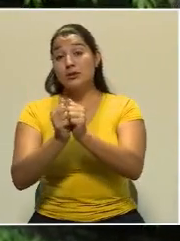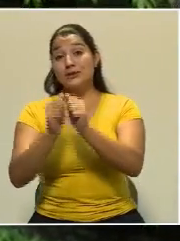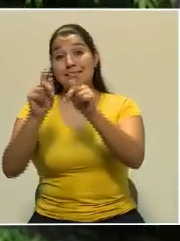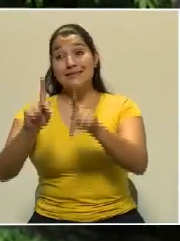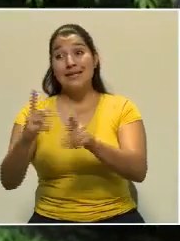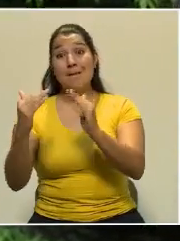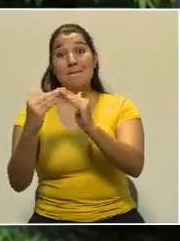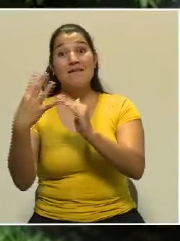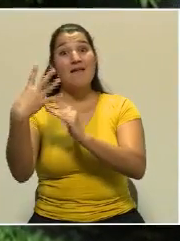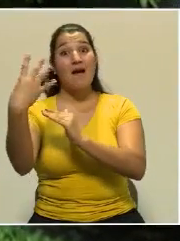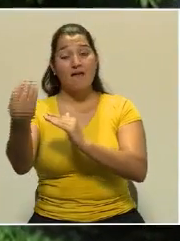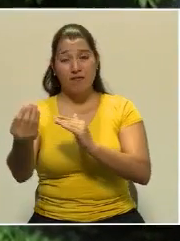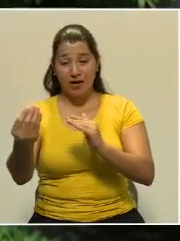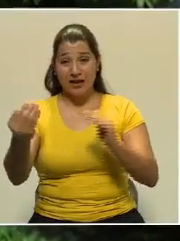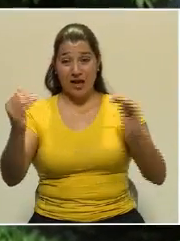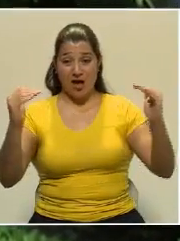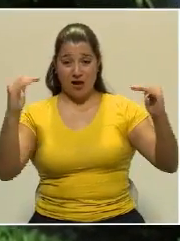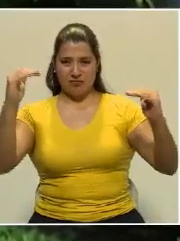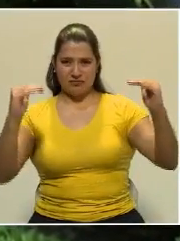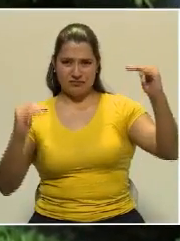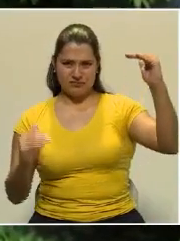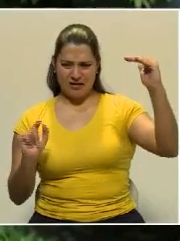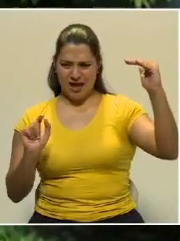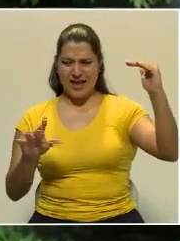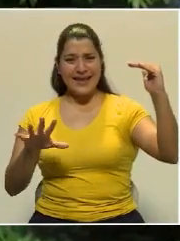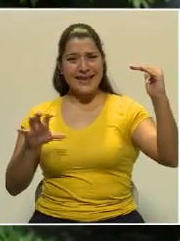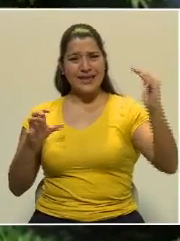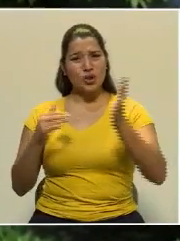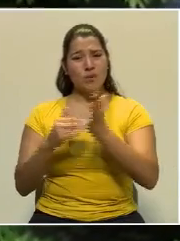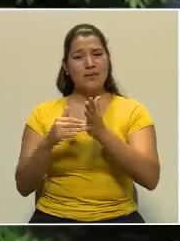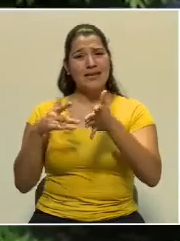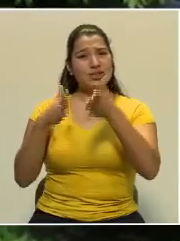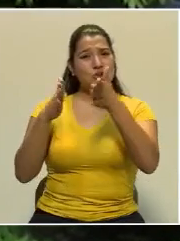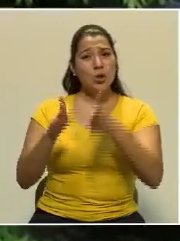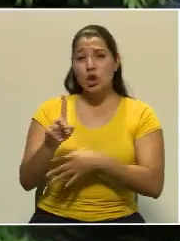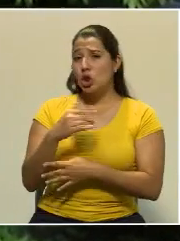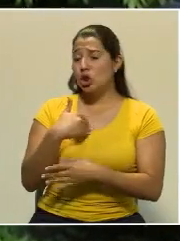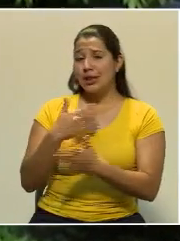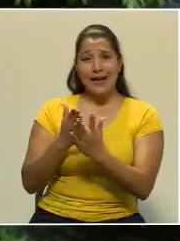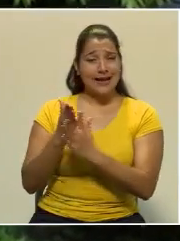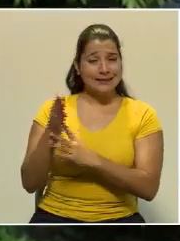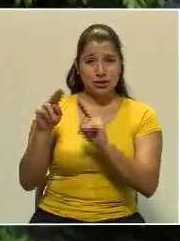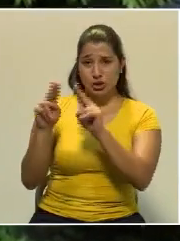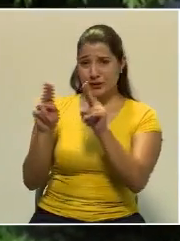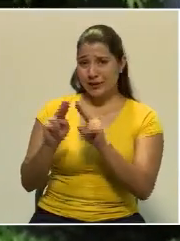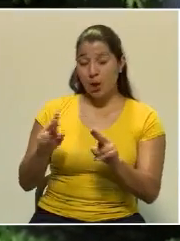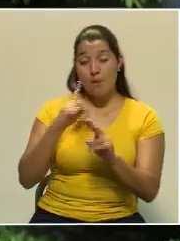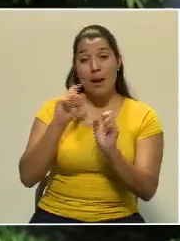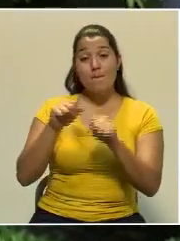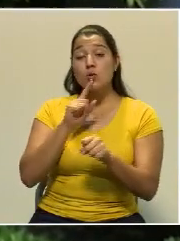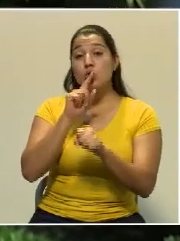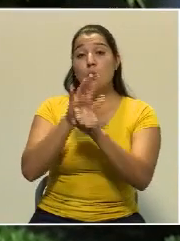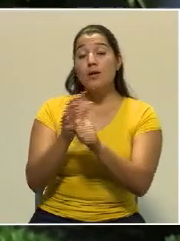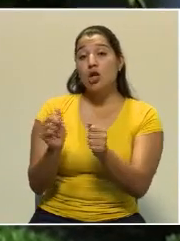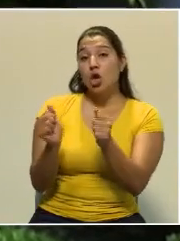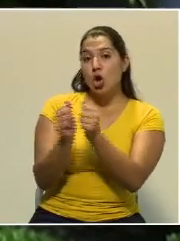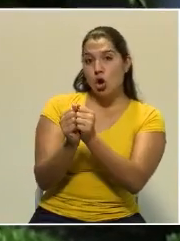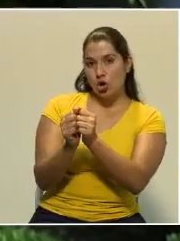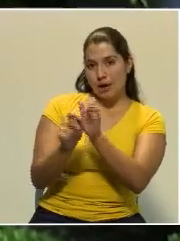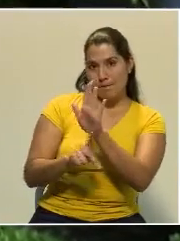que más de 500,000 estudiantes hoy no tienen acceso al Internet para poder cumplir con los programas educativos. Y es en